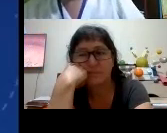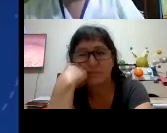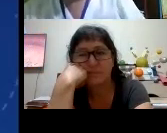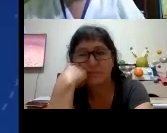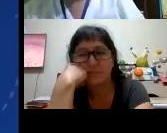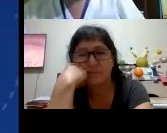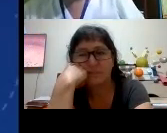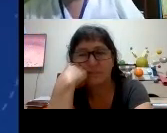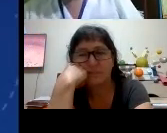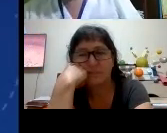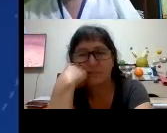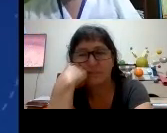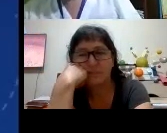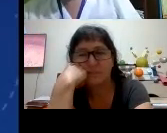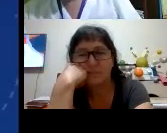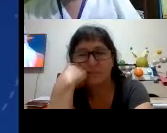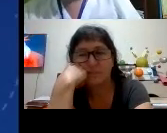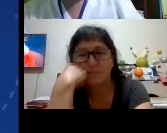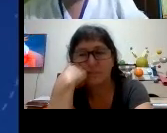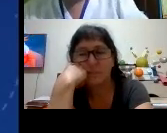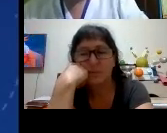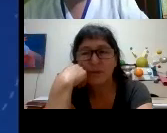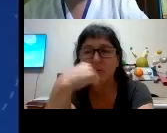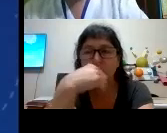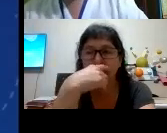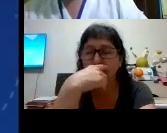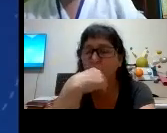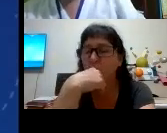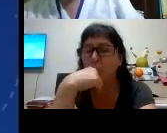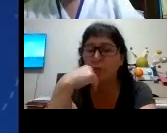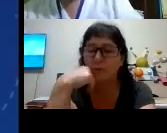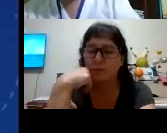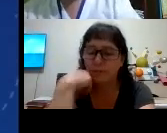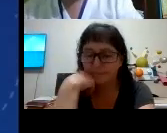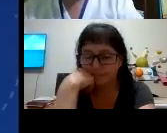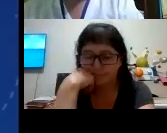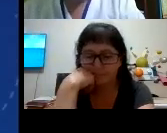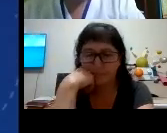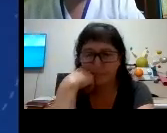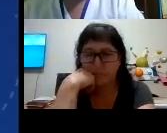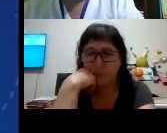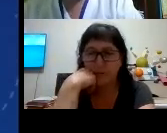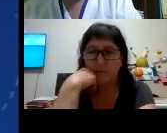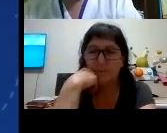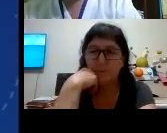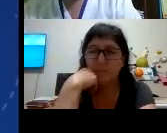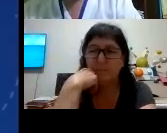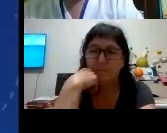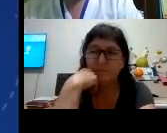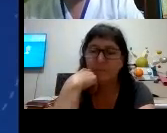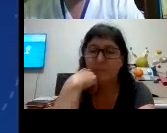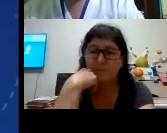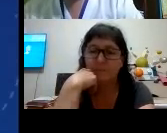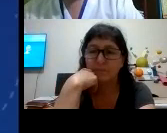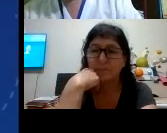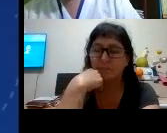lo consideró también, se consideraba afecciones graves a personas que habían tenido pues mayores de 60 años. Sin embargo, hoy se sabe